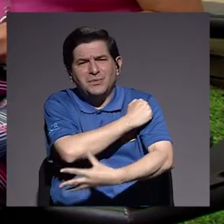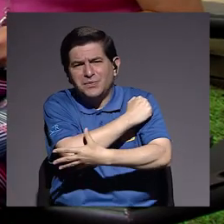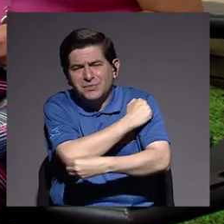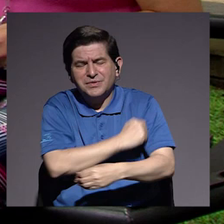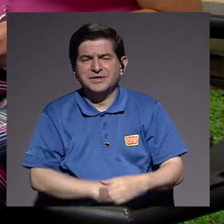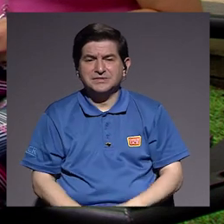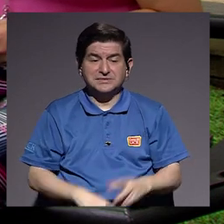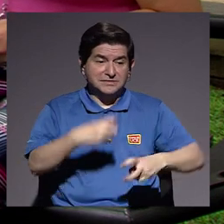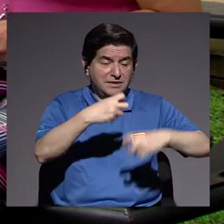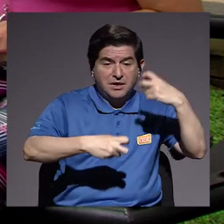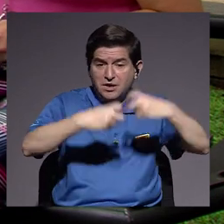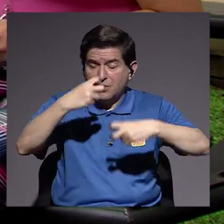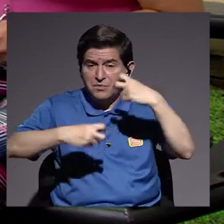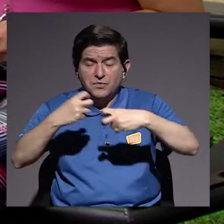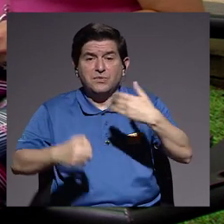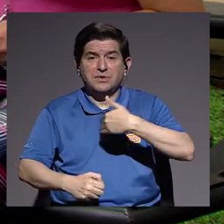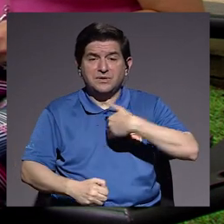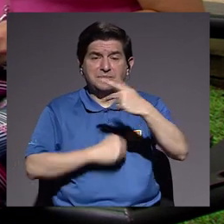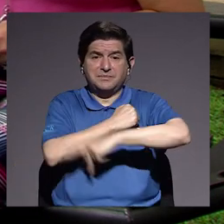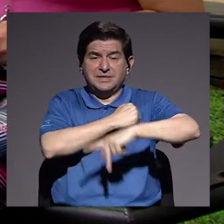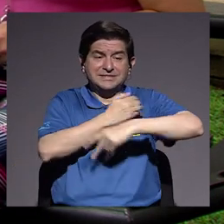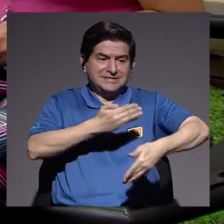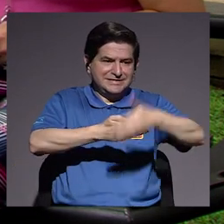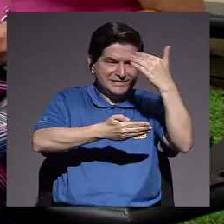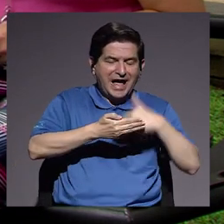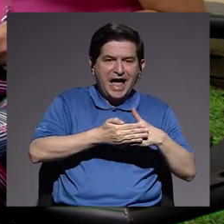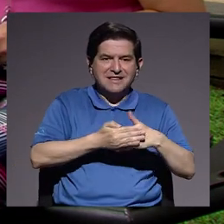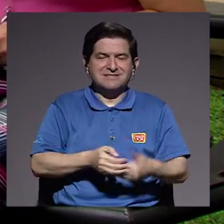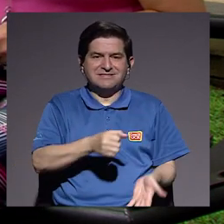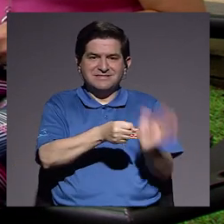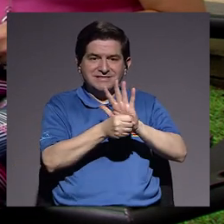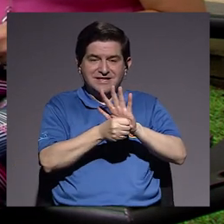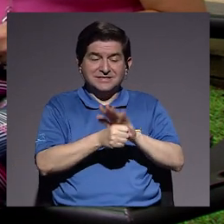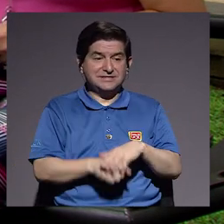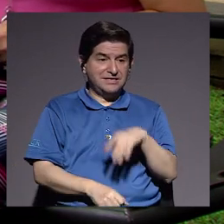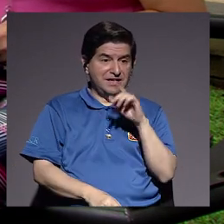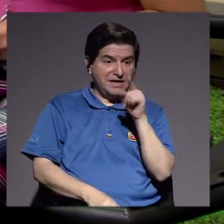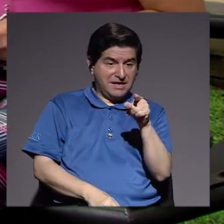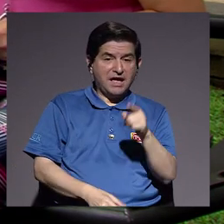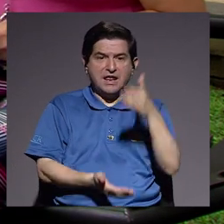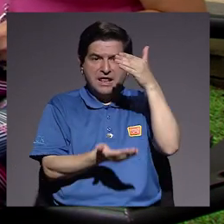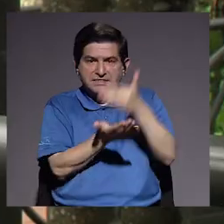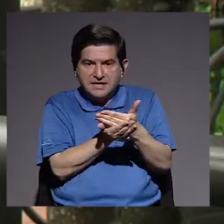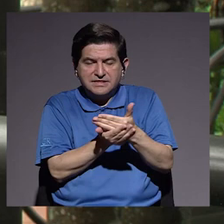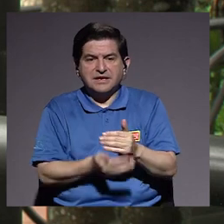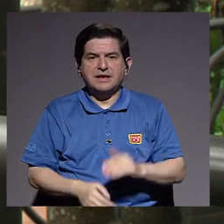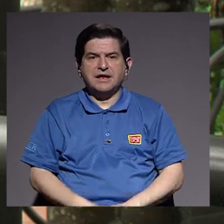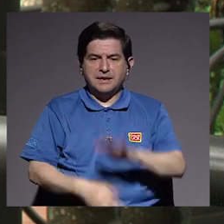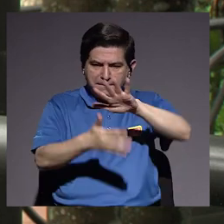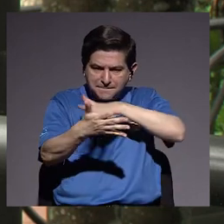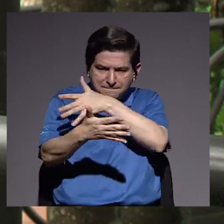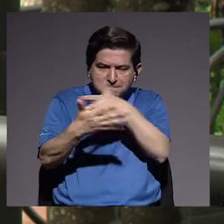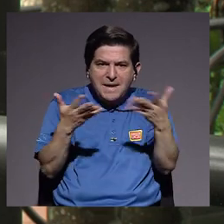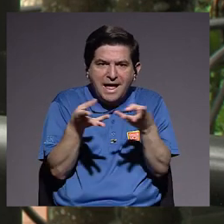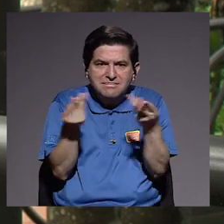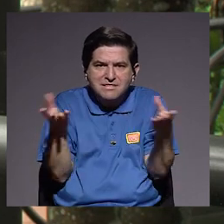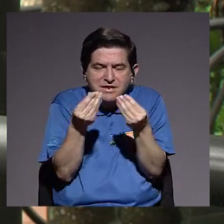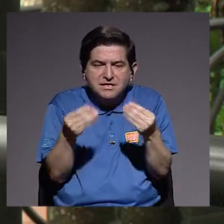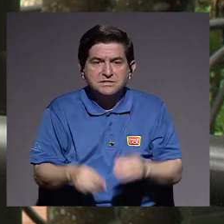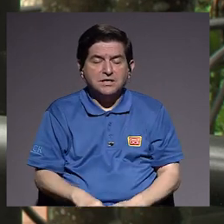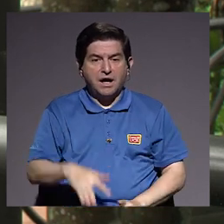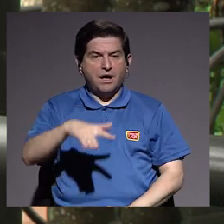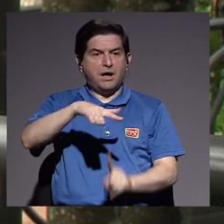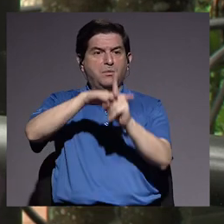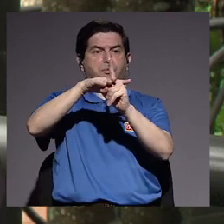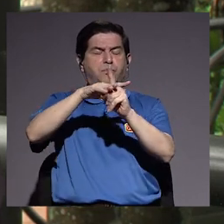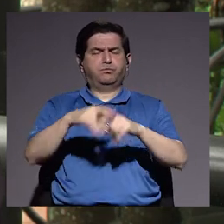problemas que venía enfrentando el país que venían antes del COVID, y que el COVID básicamente, como detiene la matriz productiva, hace que esto se evidencie de manera abrupta